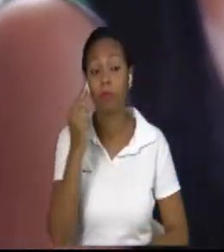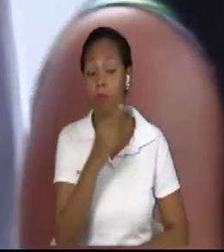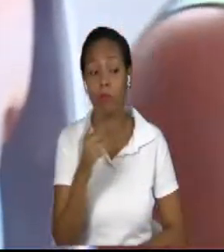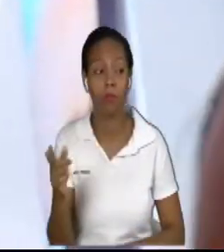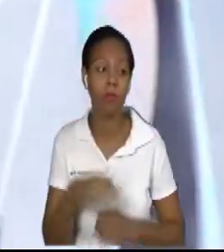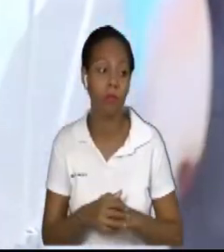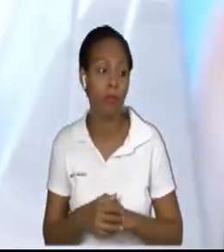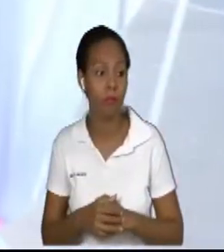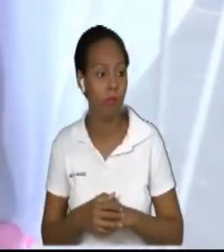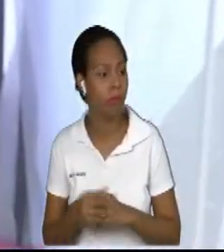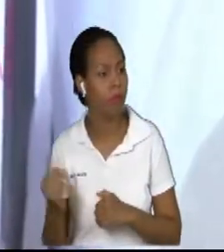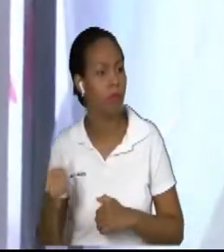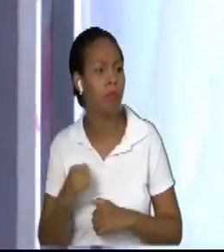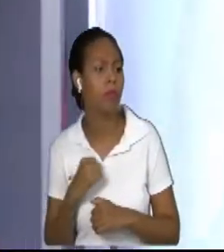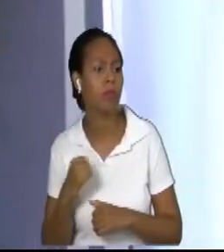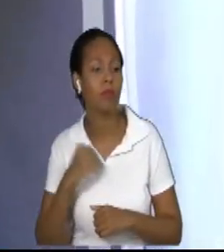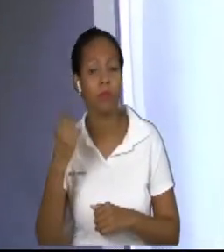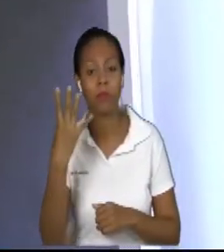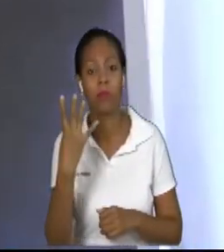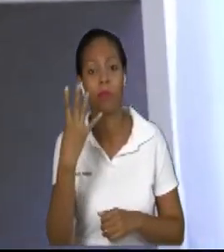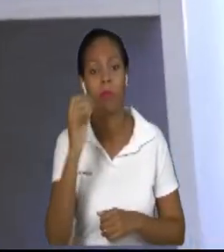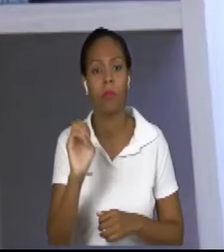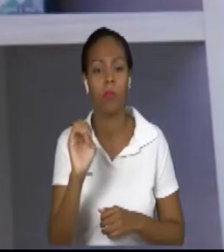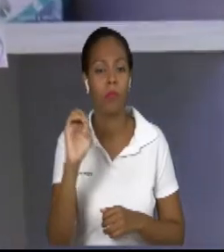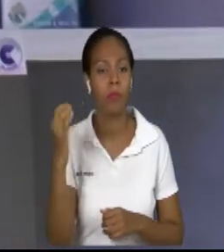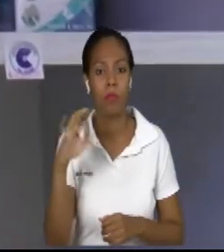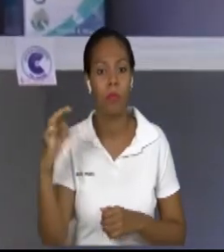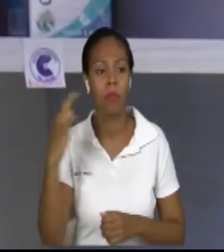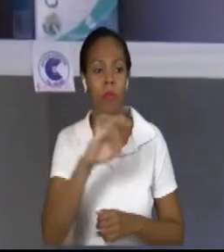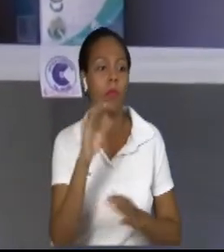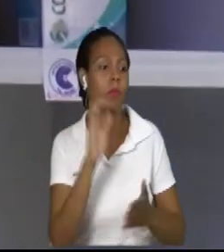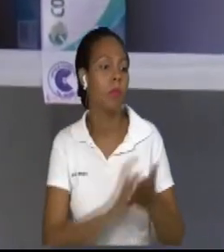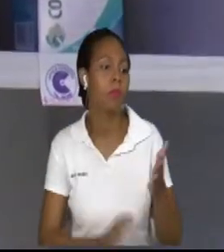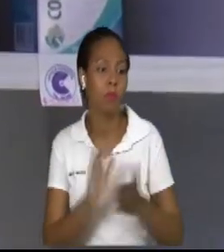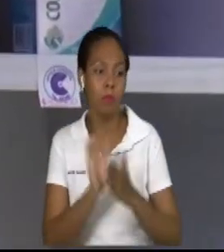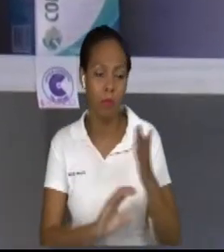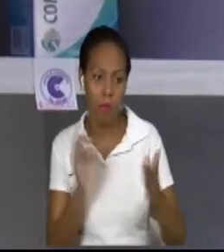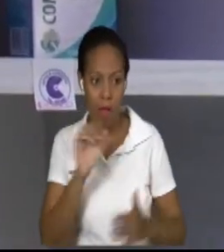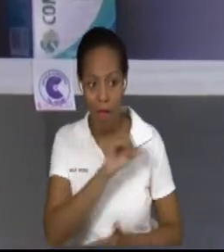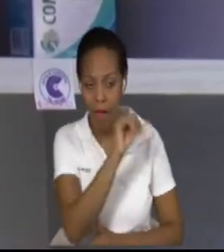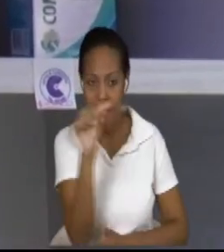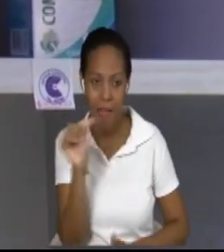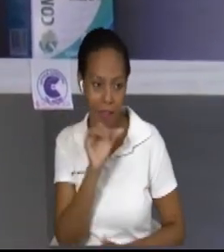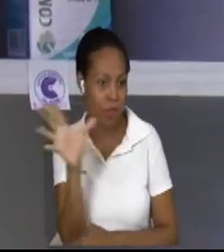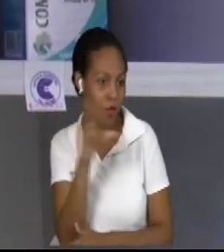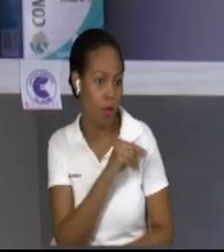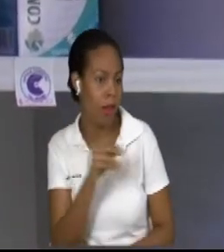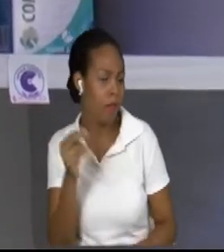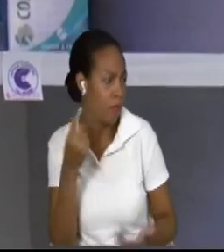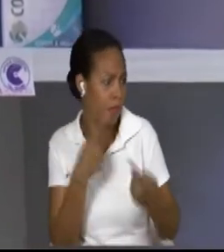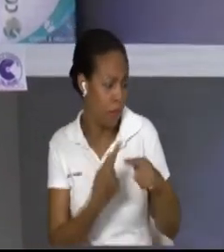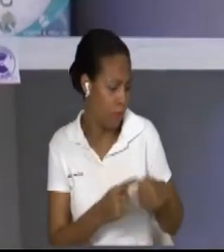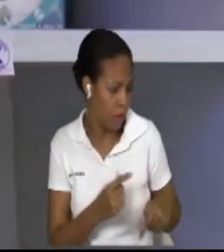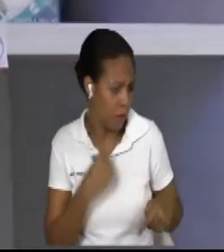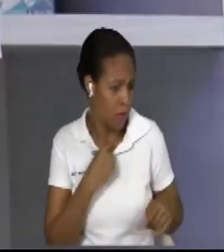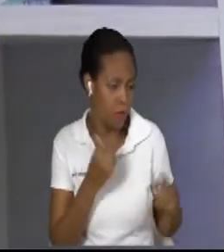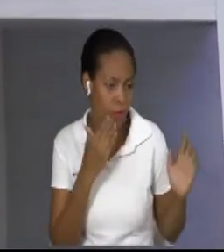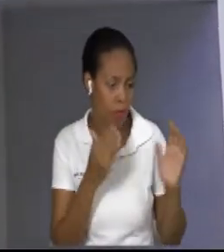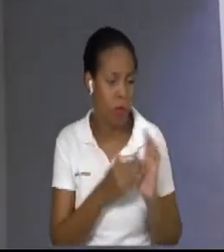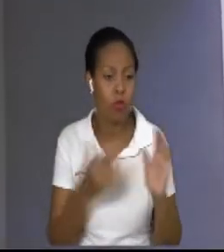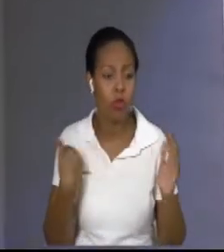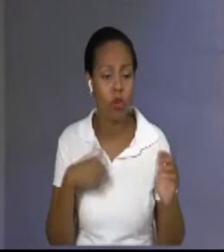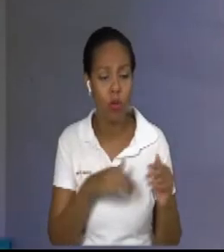semana 40% de descuento a todas las madres, desde todos los productos que podamos encontrar. Estamos ubicados en la